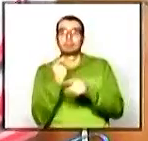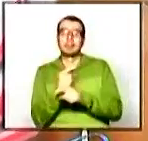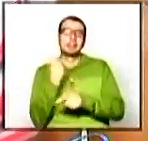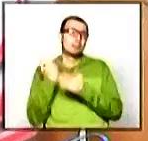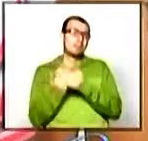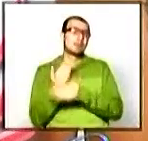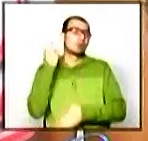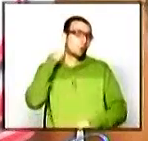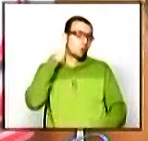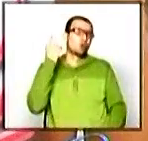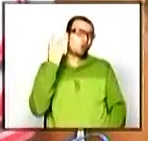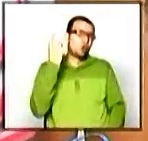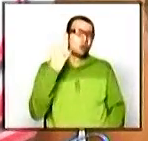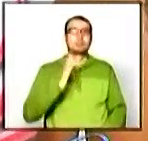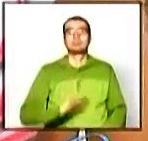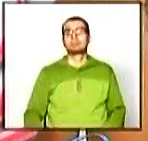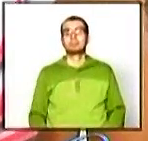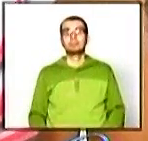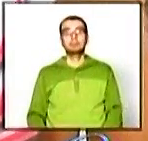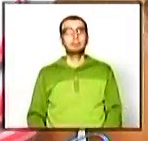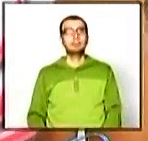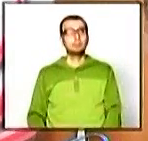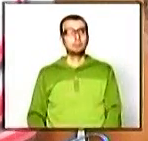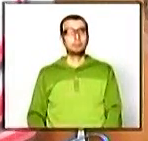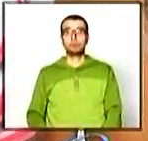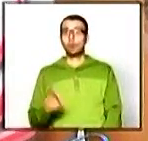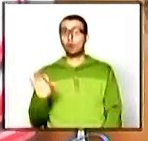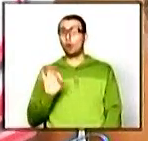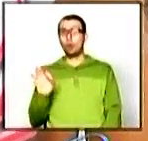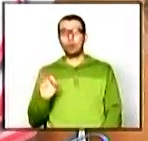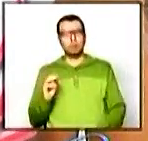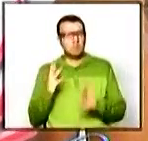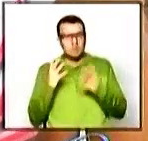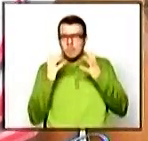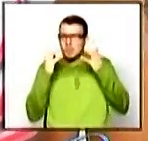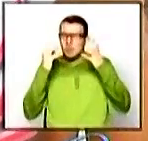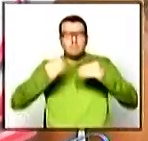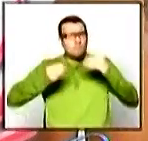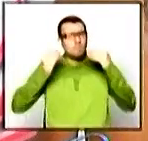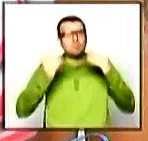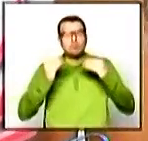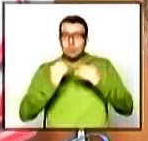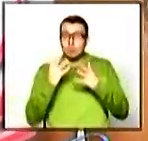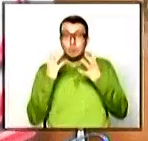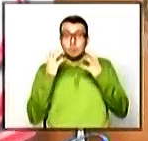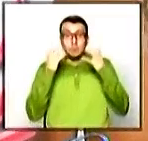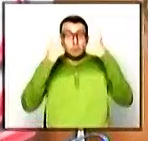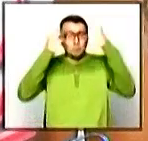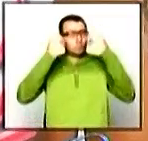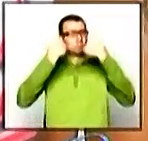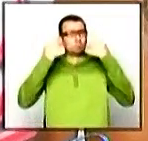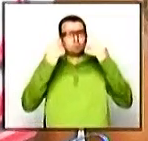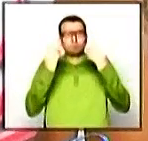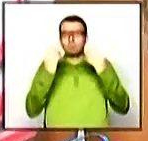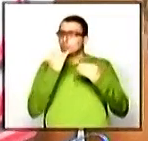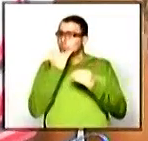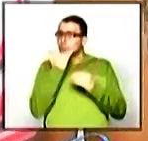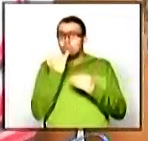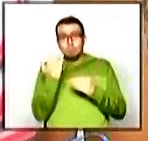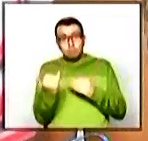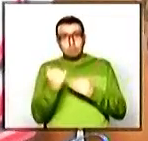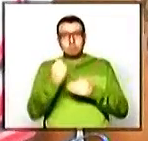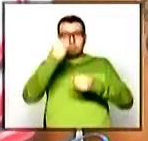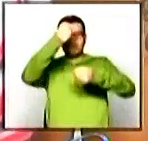dolorcito. ¿Qué pasa cuando ese nivel de estrés es tan elevado que genera un estado de tensión muy alto que hace que las vértebras